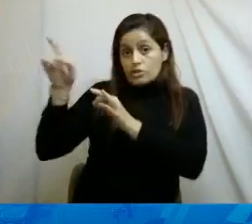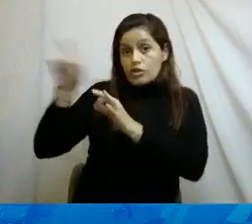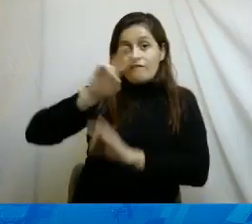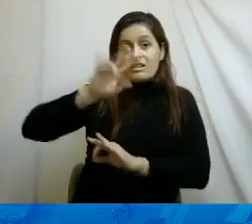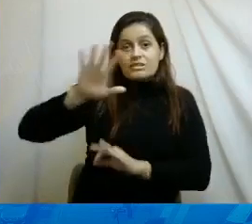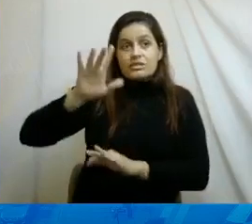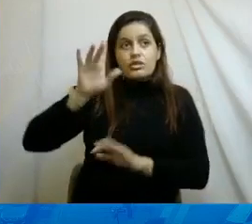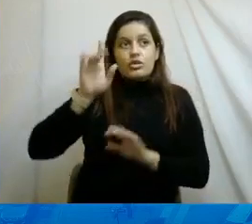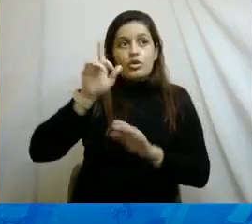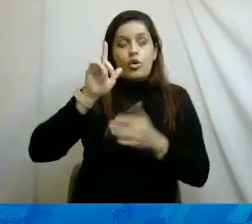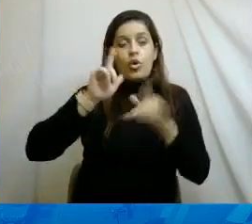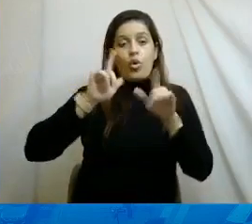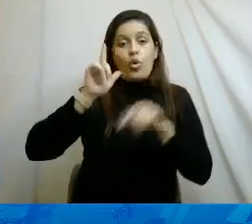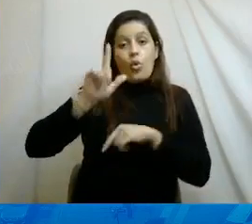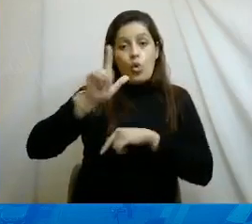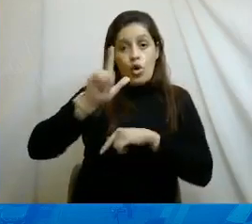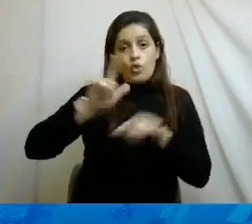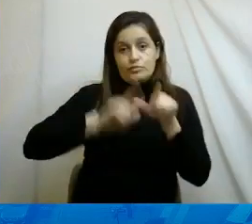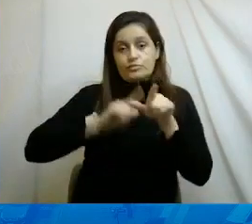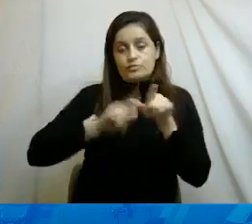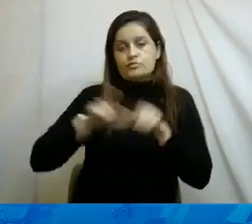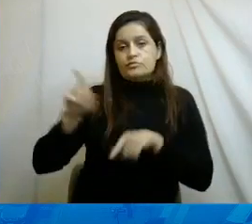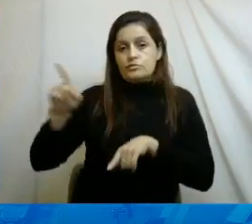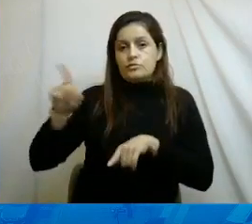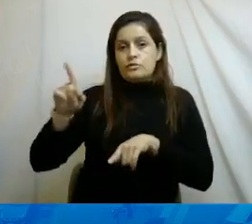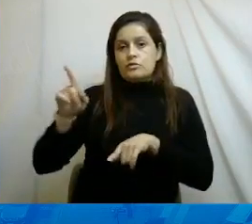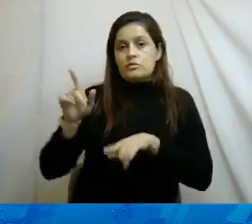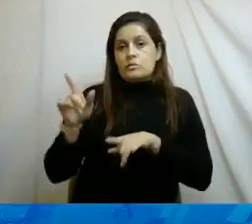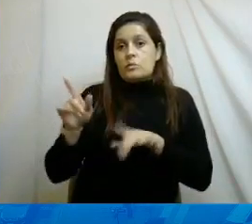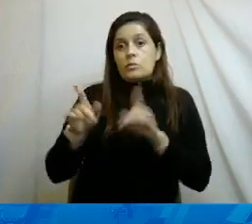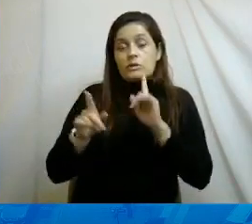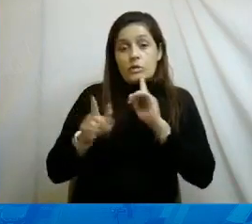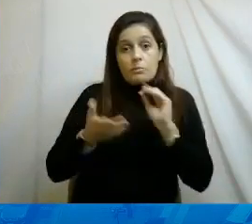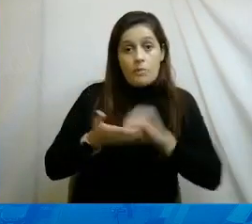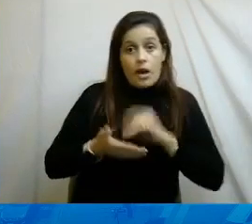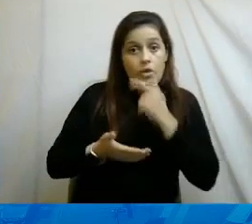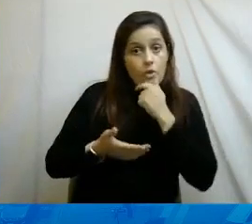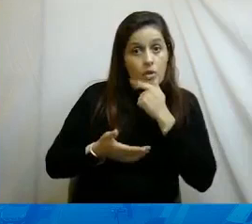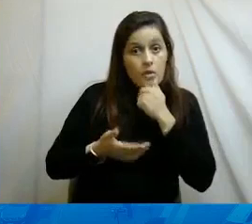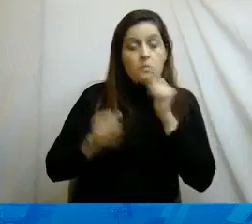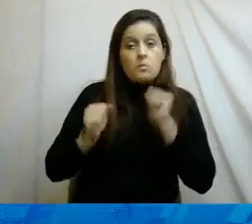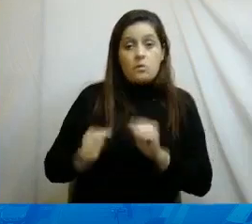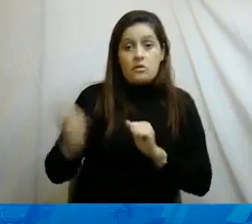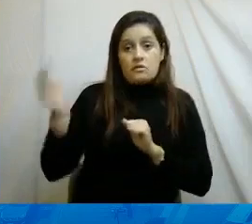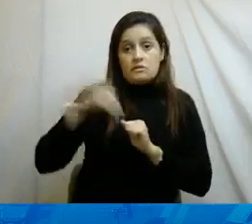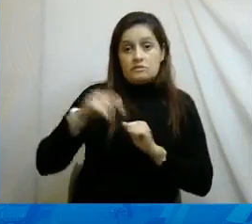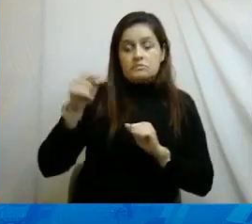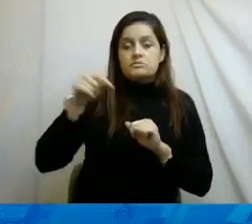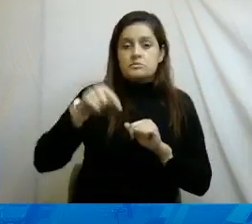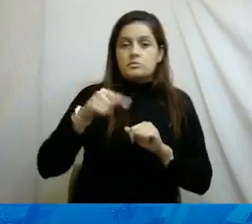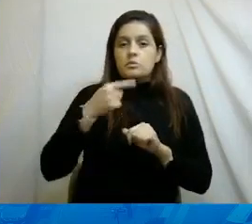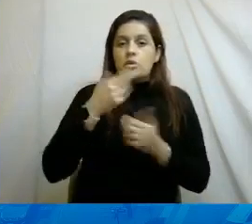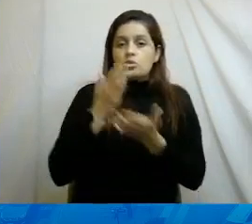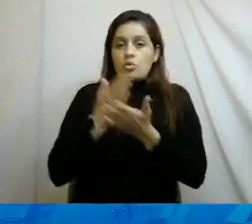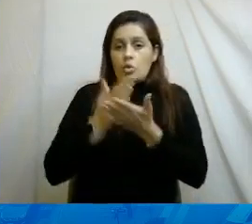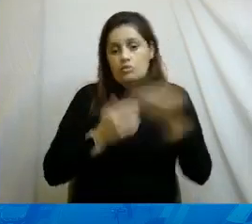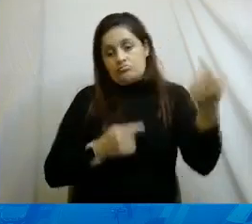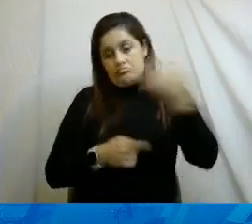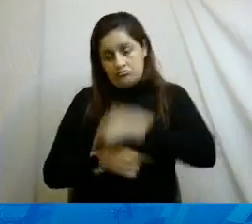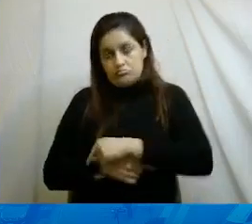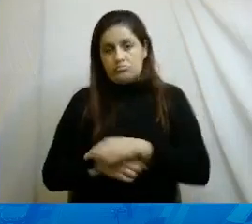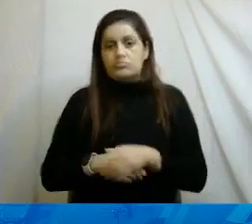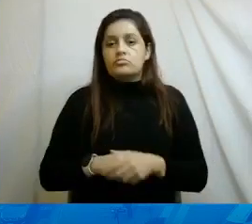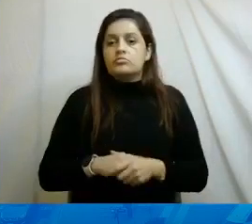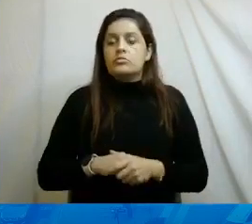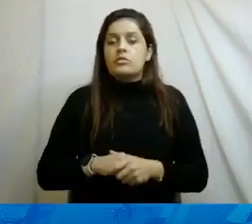de julio, para poder, en caso de que se generen dudas, consultas o inquietudes al respecto, para poder esclarecer lo que sucedió, se